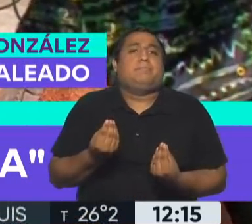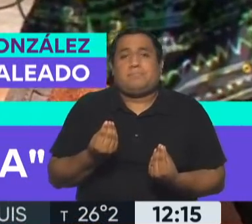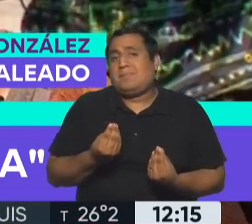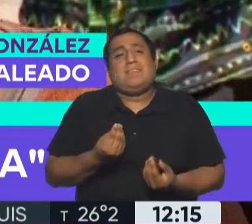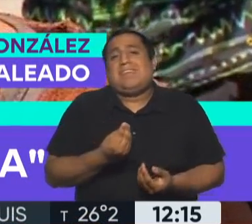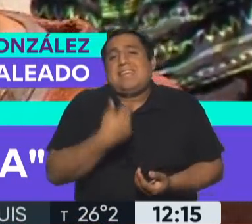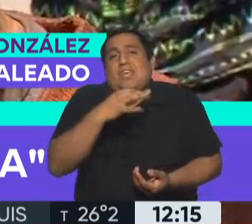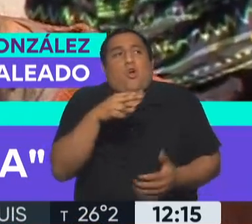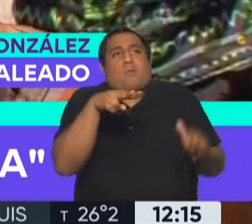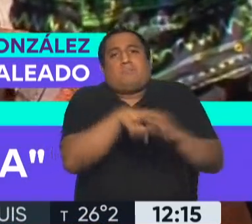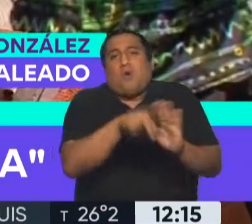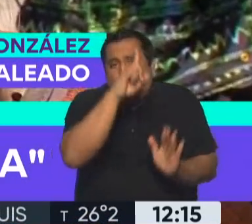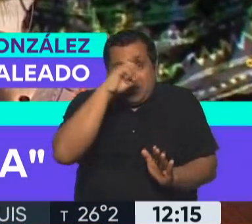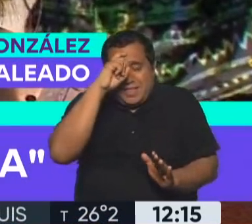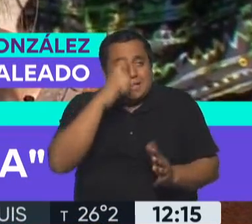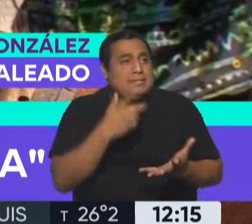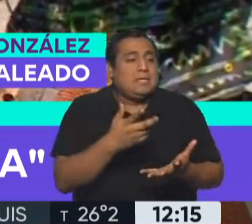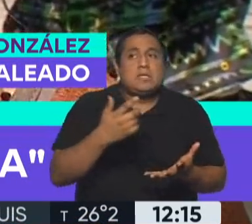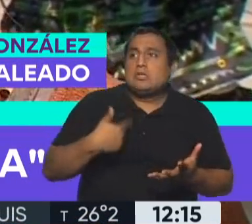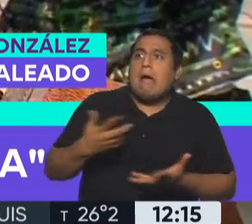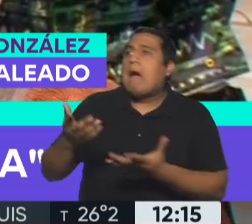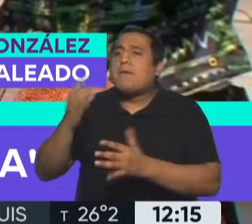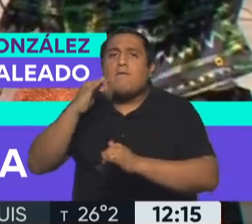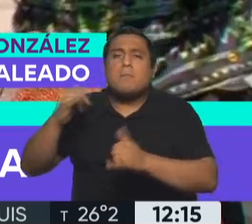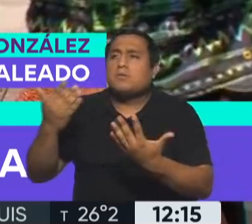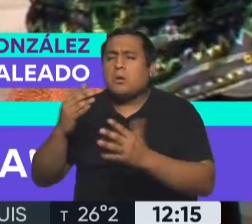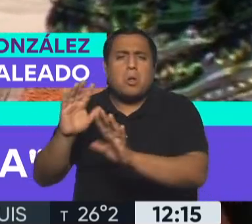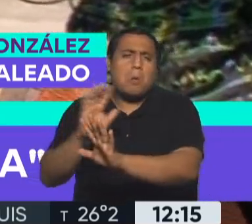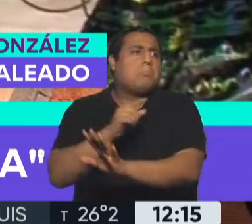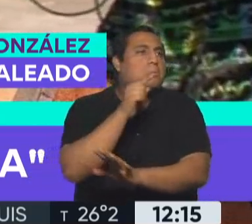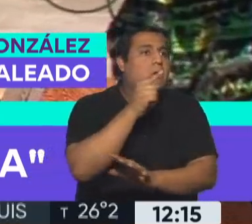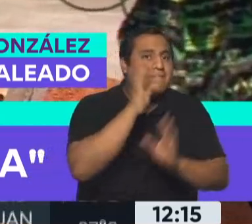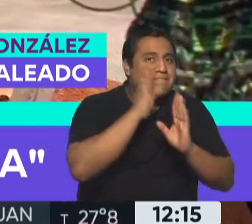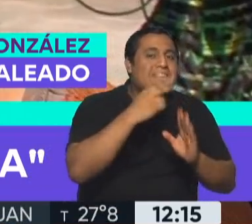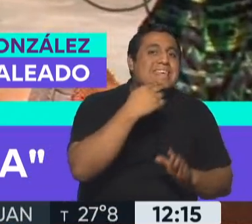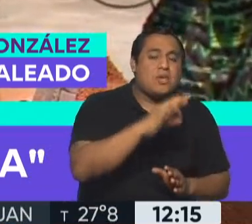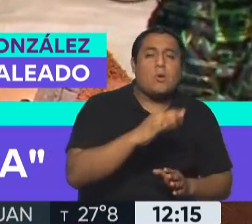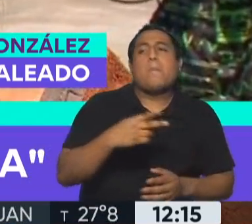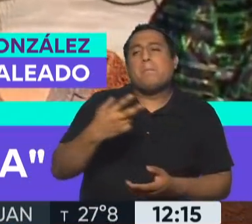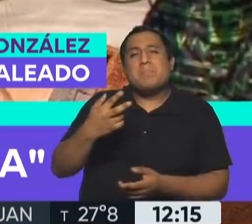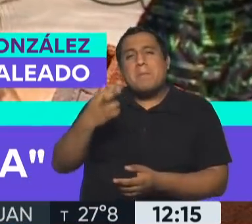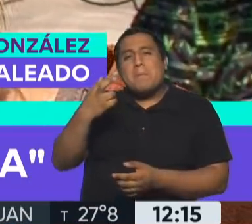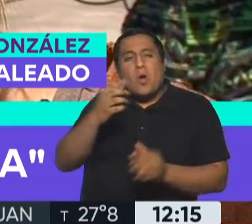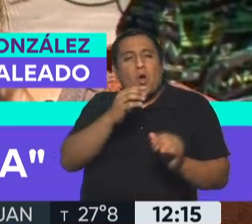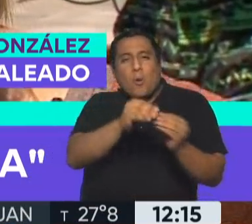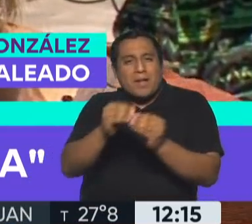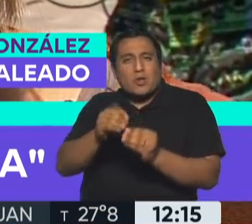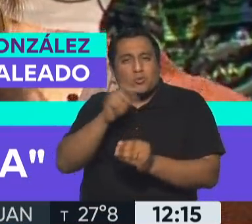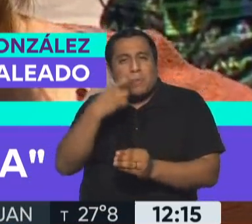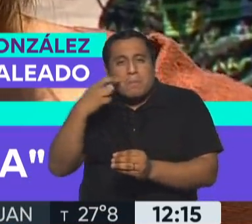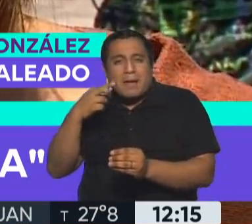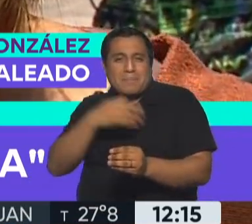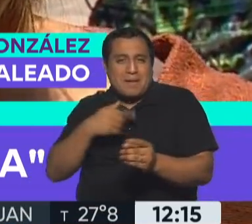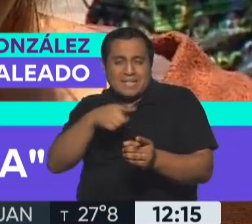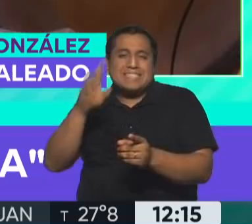el hospital, no estoy bien informada de eso. Seguramente lo deben saber los papás de los chicos que estuvieron demorados. Cintia, ¿ya pudiste hablar